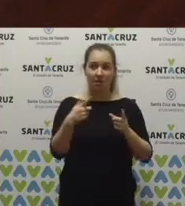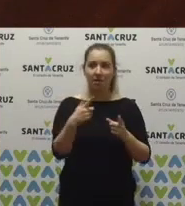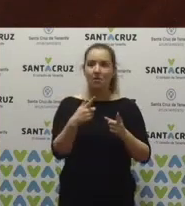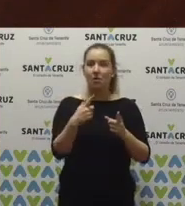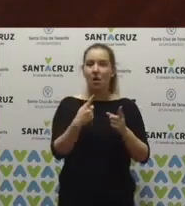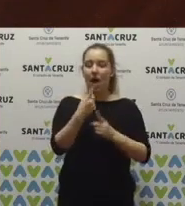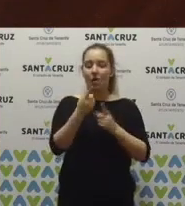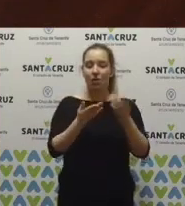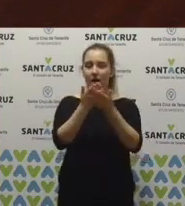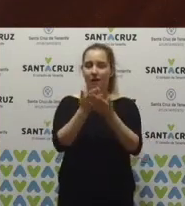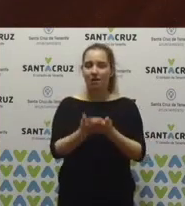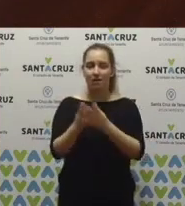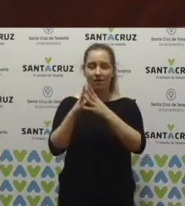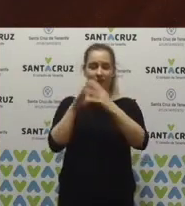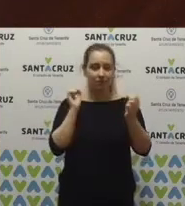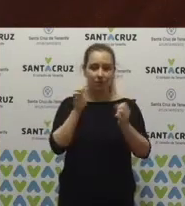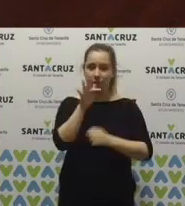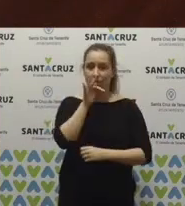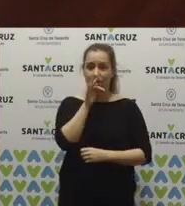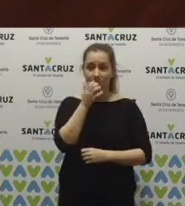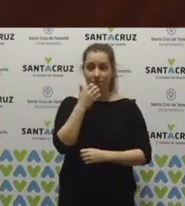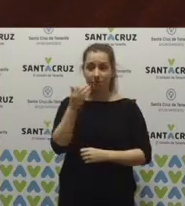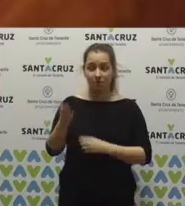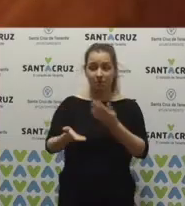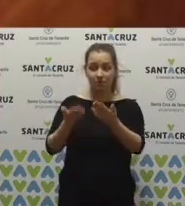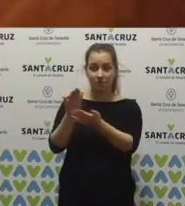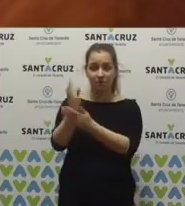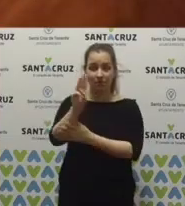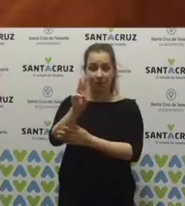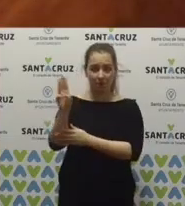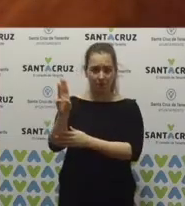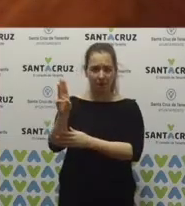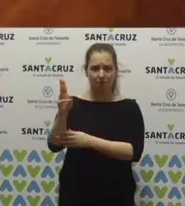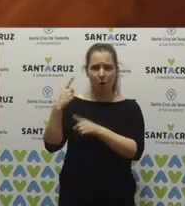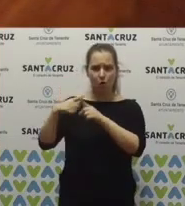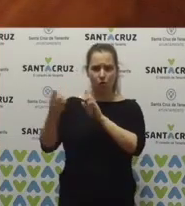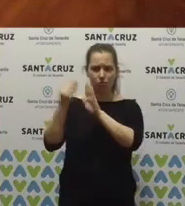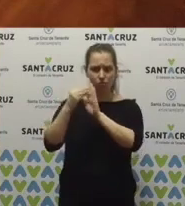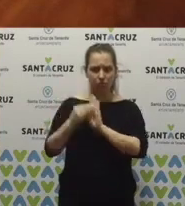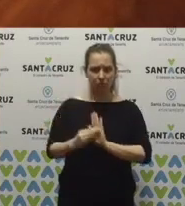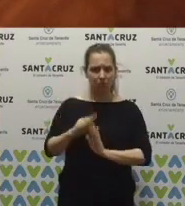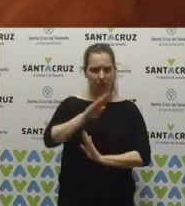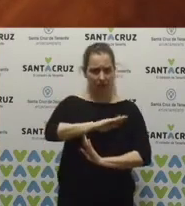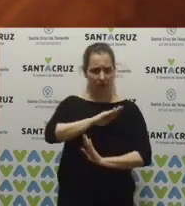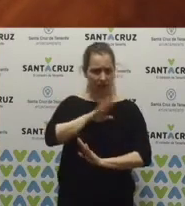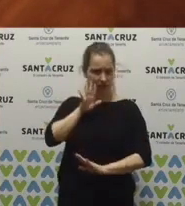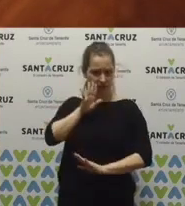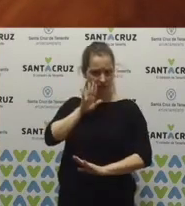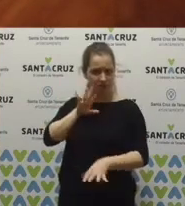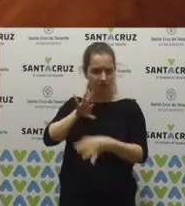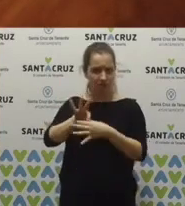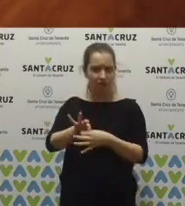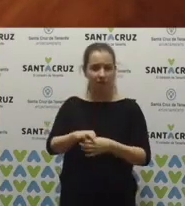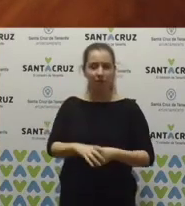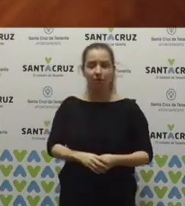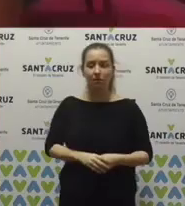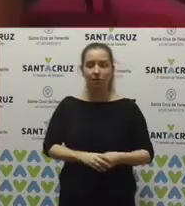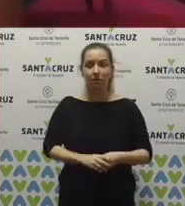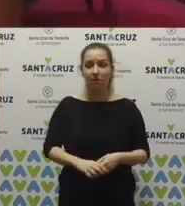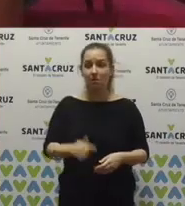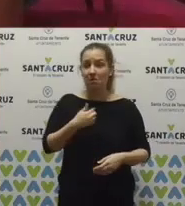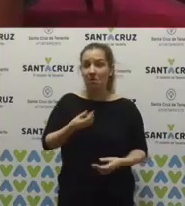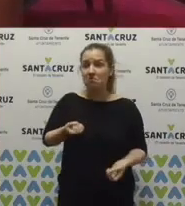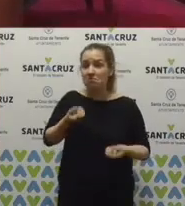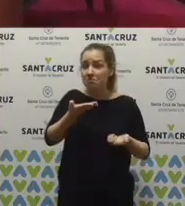la emoción del partido popular aporta bastantes cosas en ese sentido yo casi no voy a decir nada